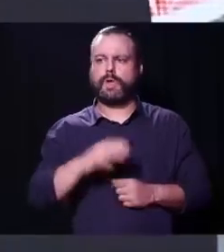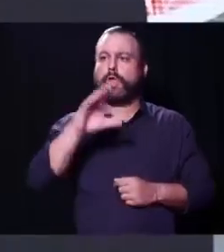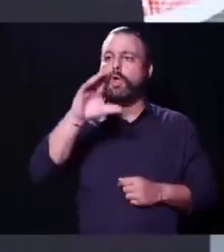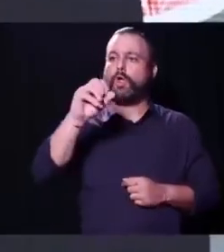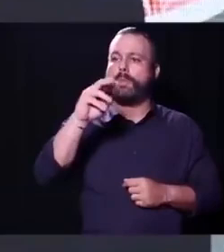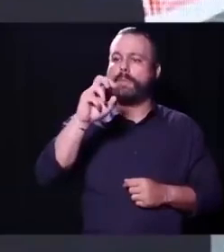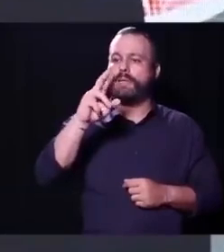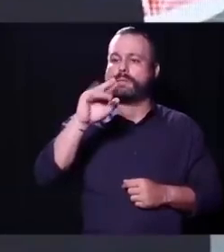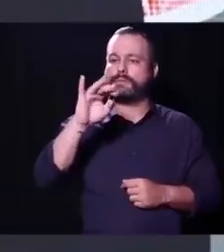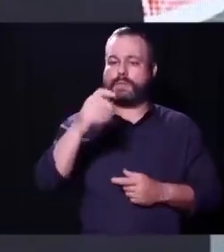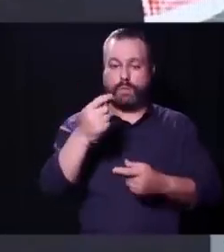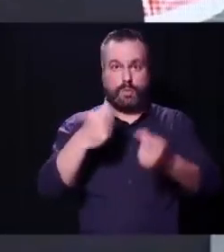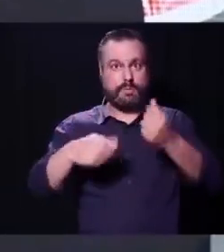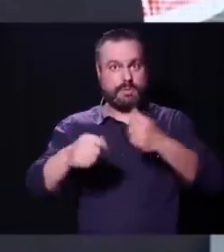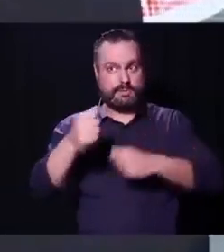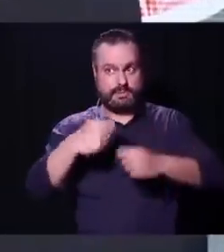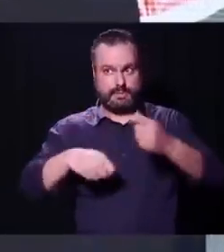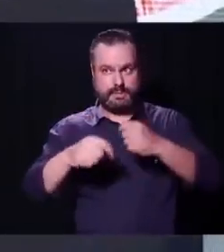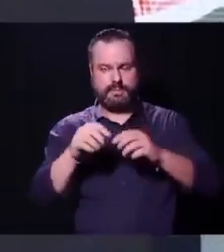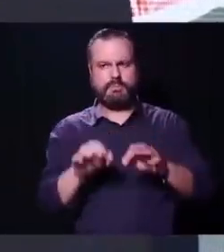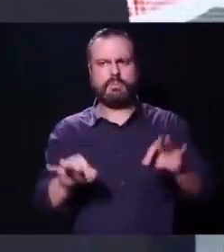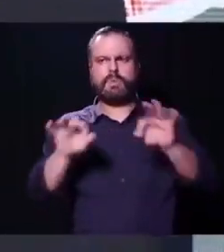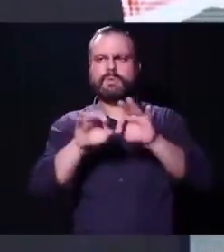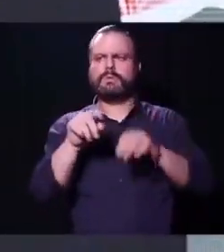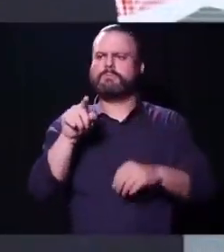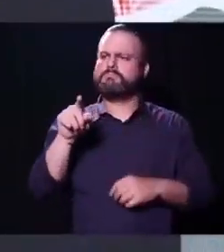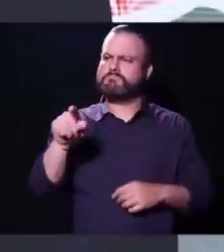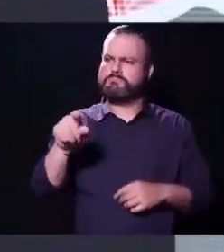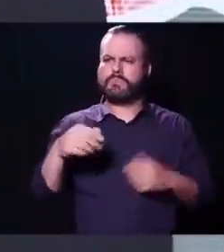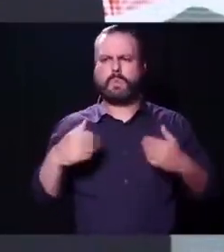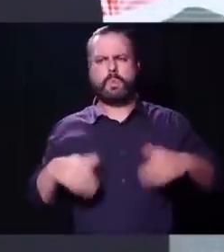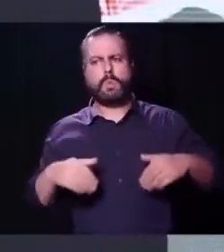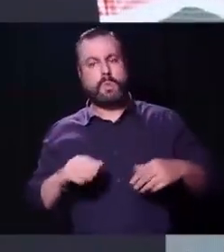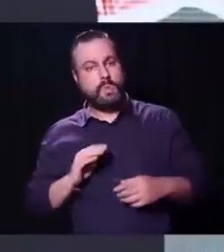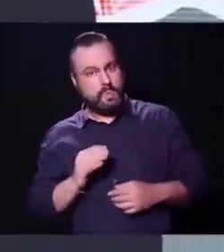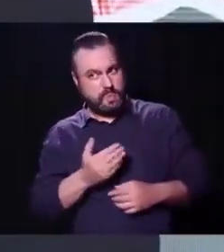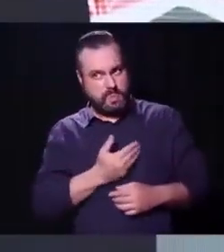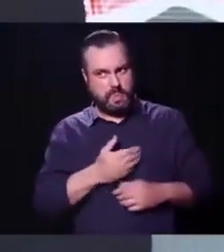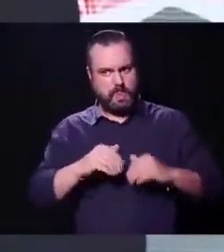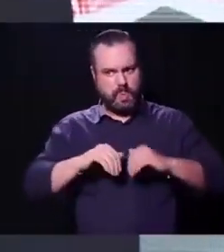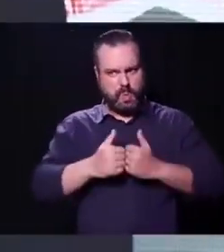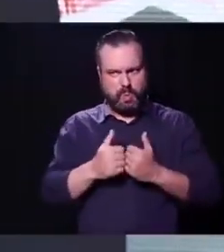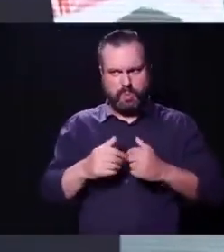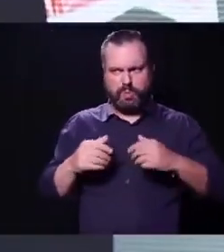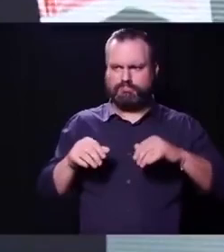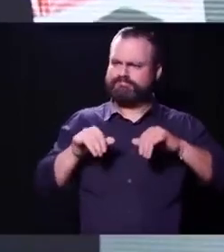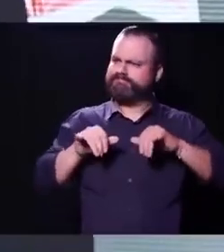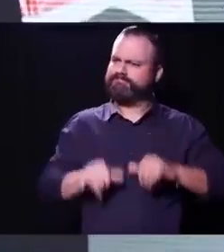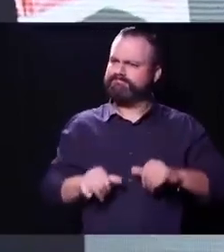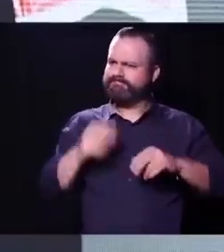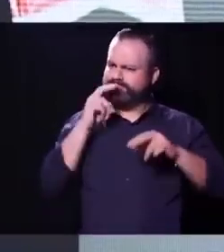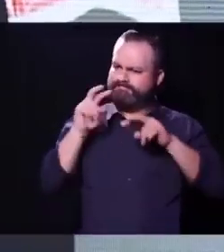razón y nosotros nos hemos quedado como país con el rabito entre las piernas.